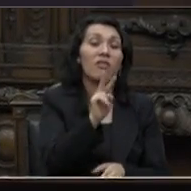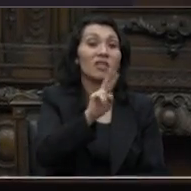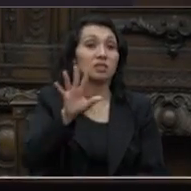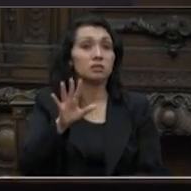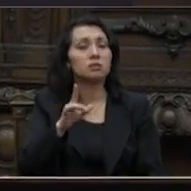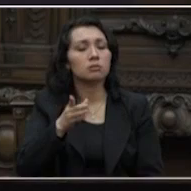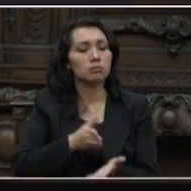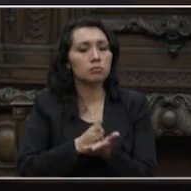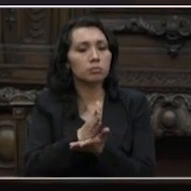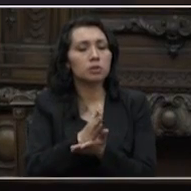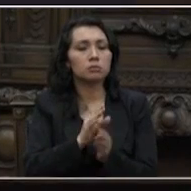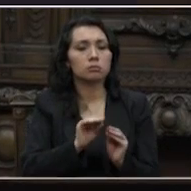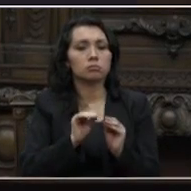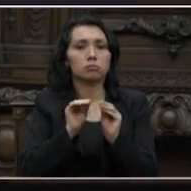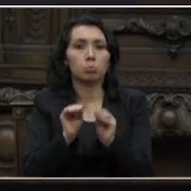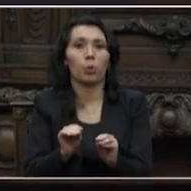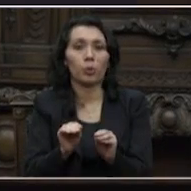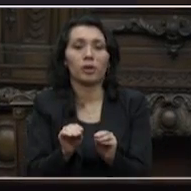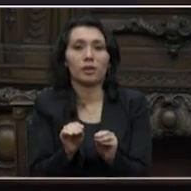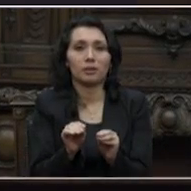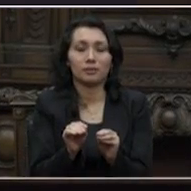lo empieza a colocar